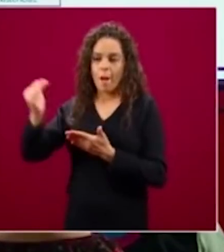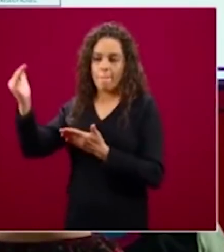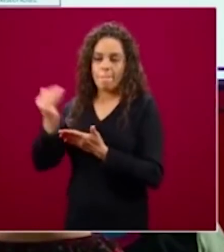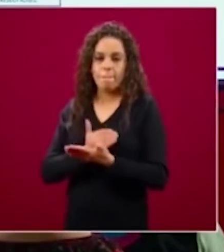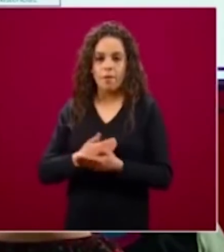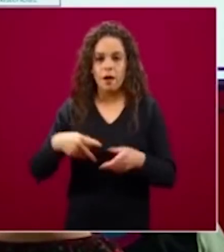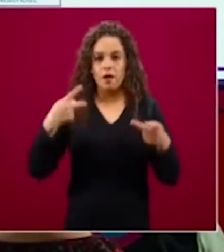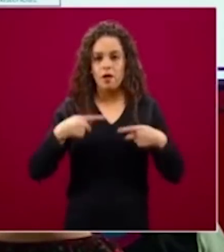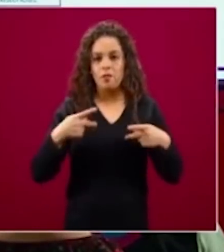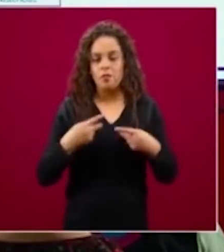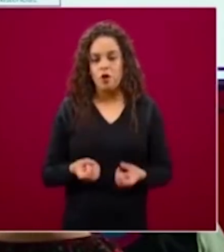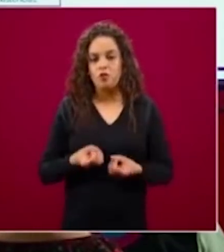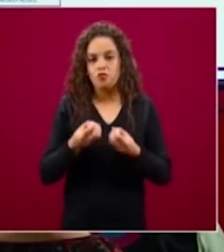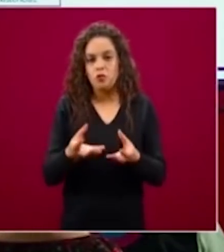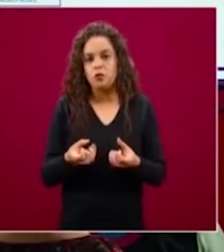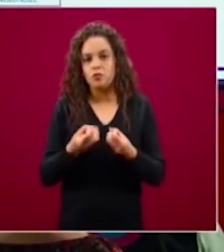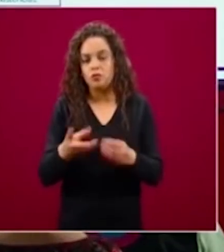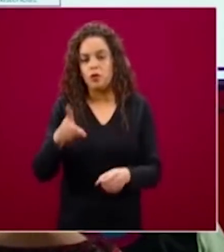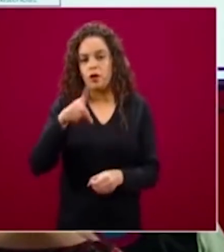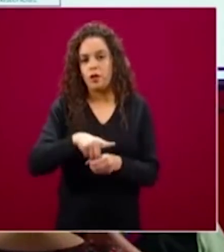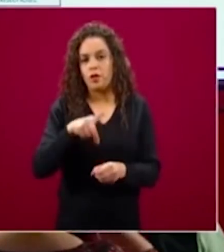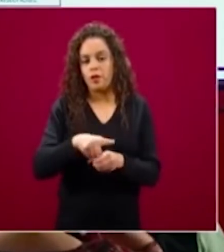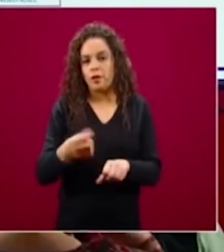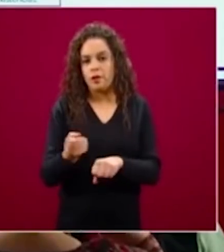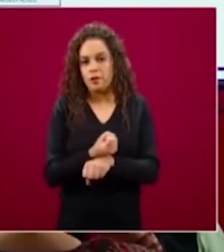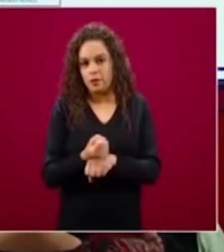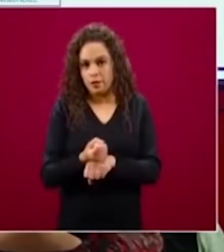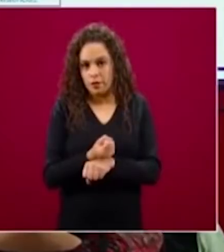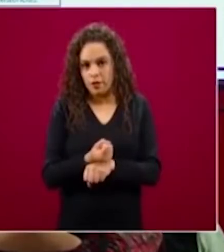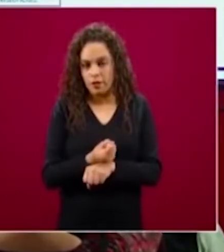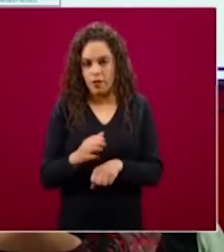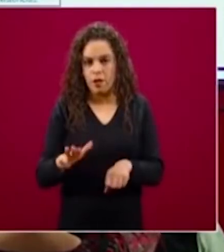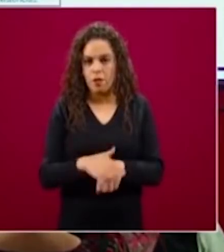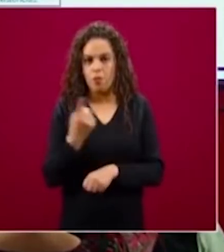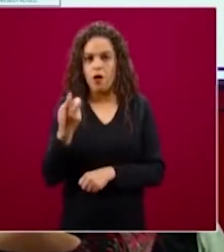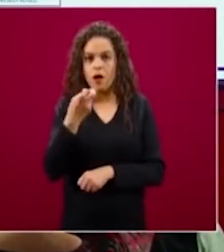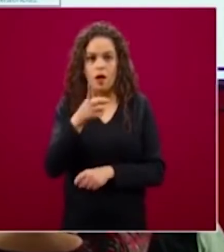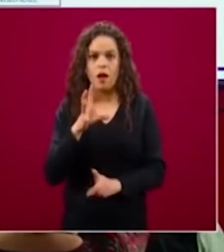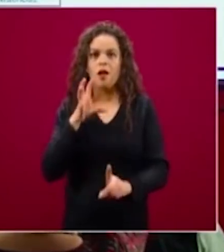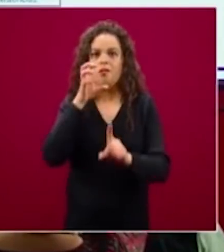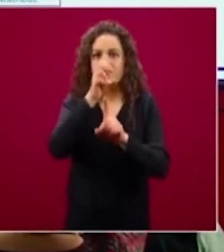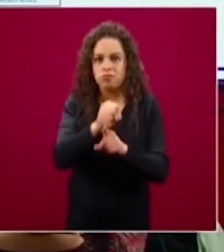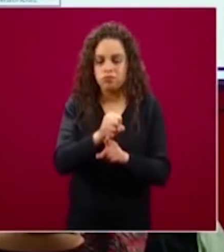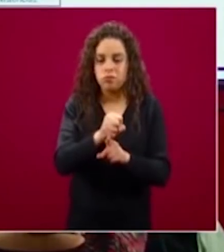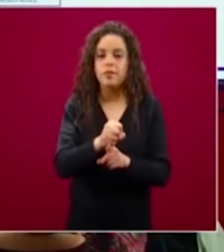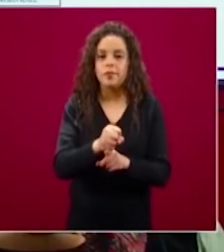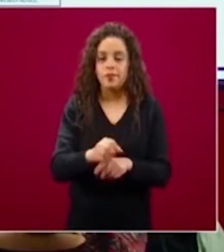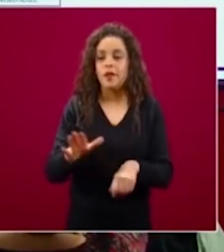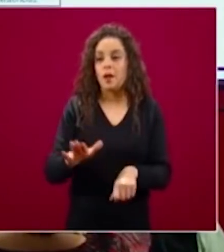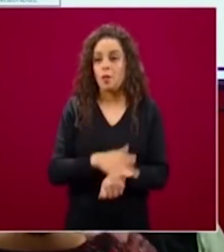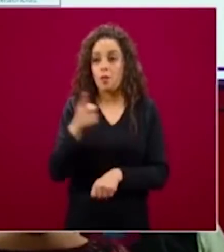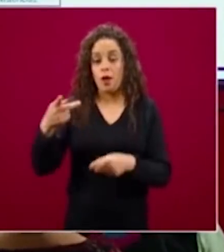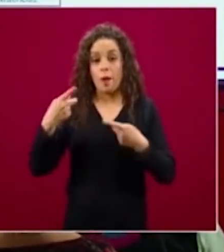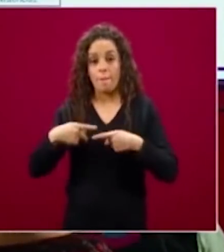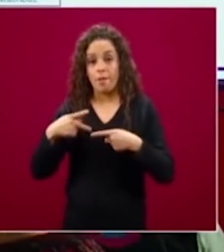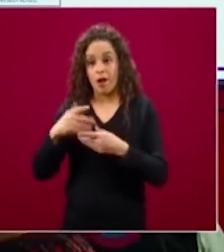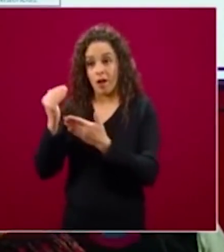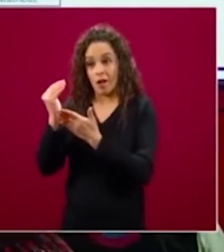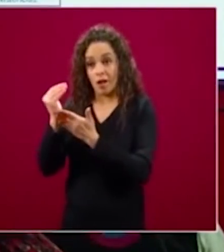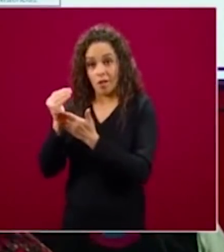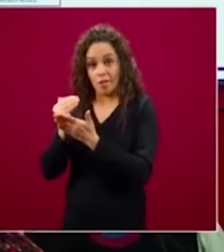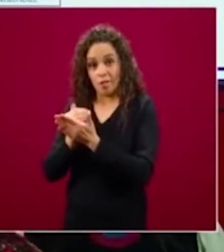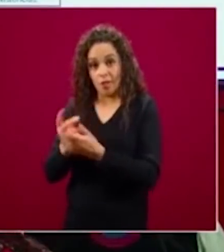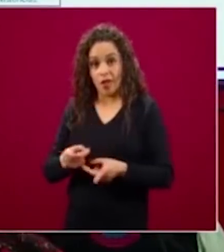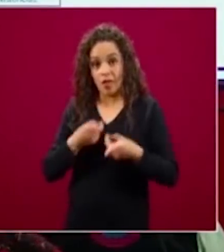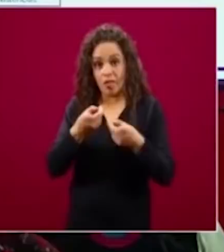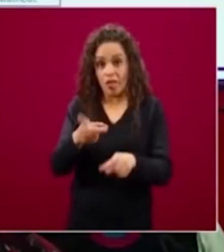sangre. ¿Y por qué generaba esto un reto? Porque al haber una disminución del flujo de donantes, se iba a tener un